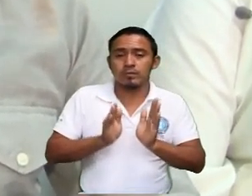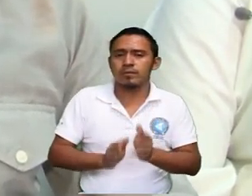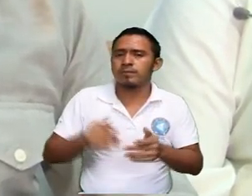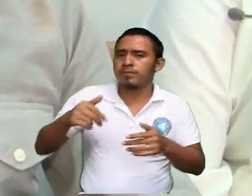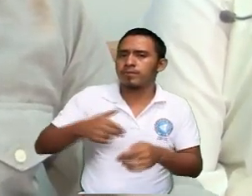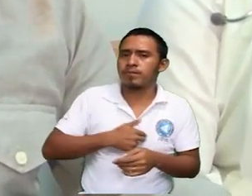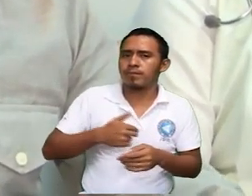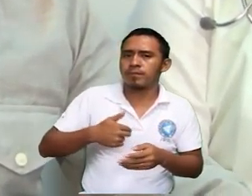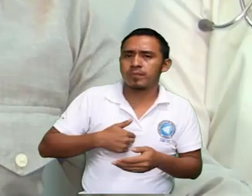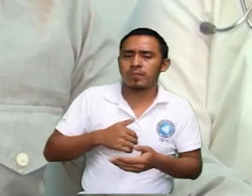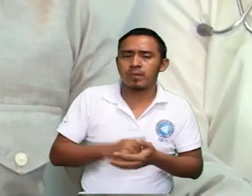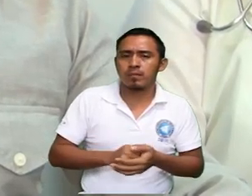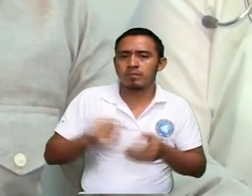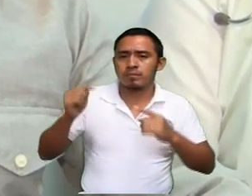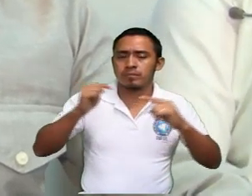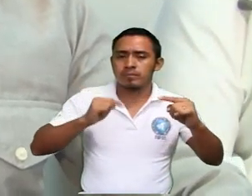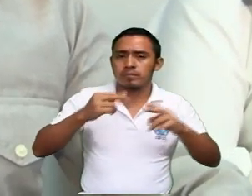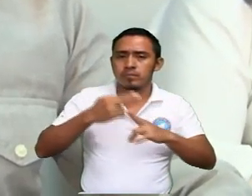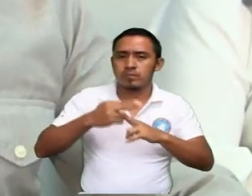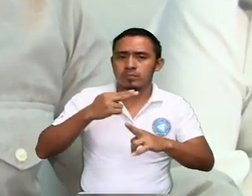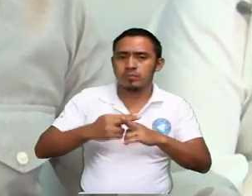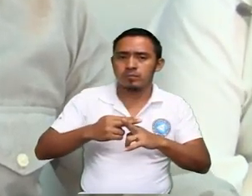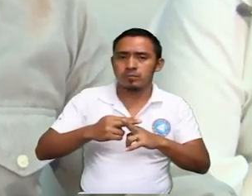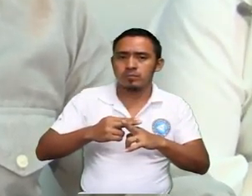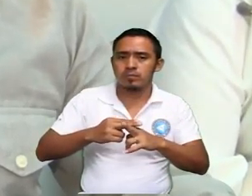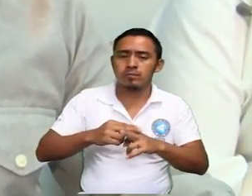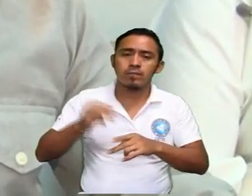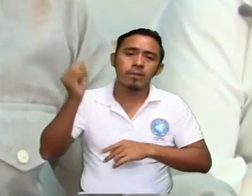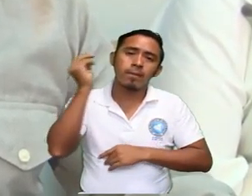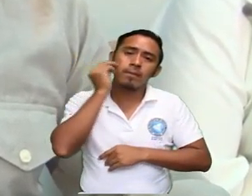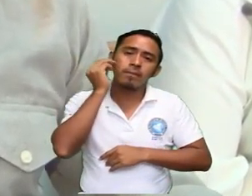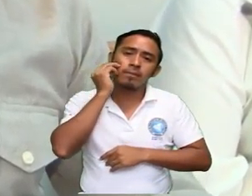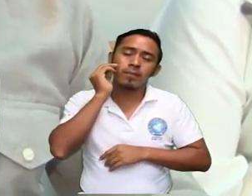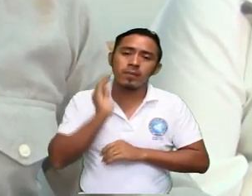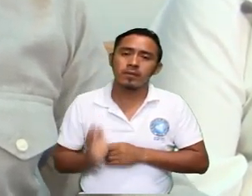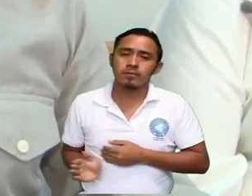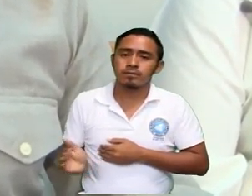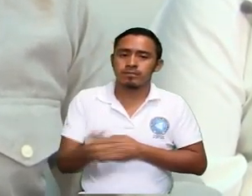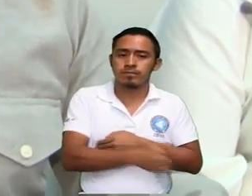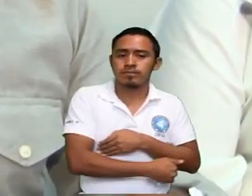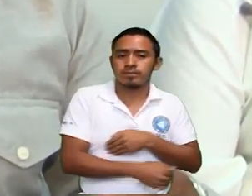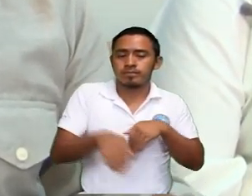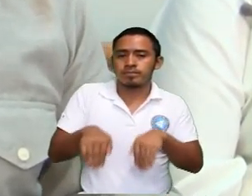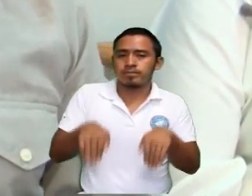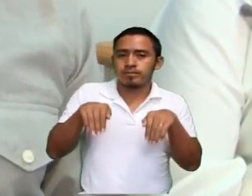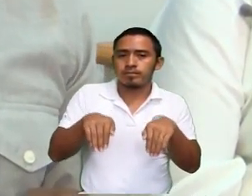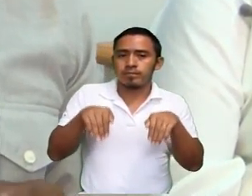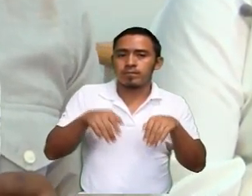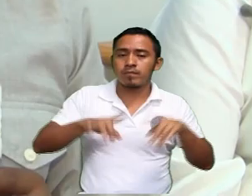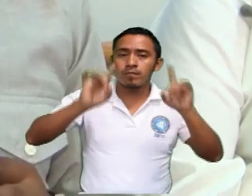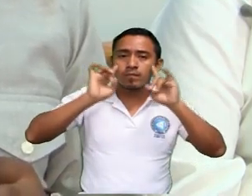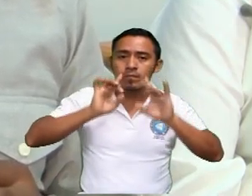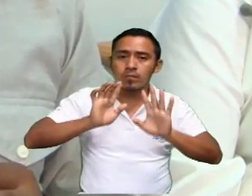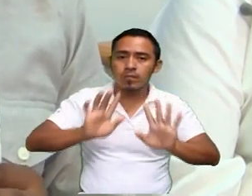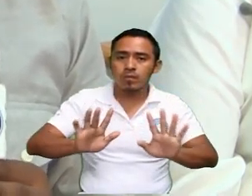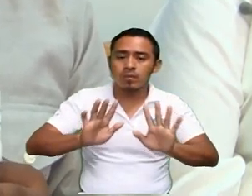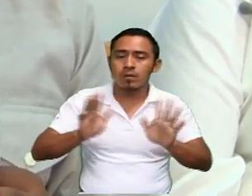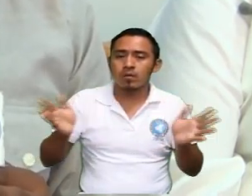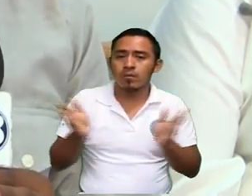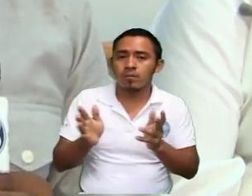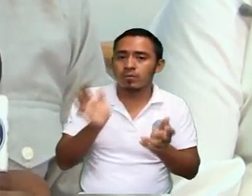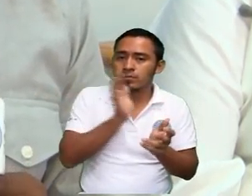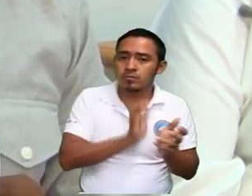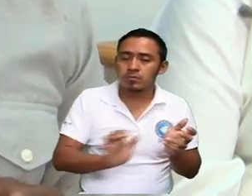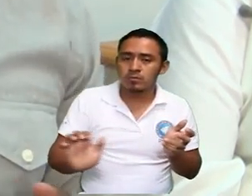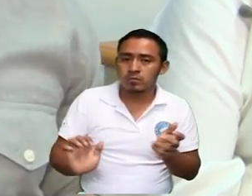desarrolla una estrategia que se llama Madre Canguro para el cuidado de los niños, de